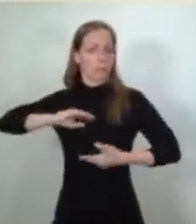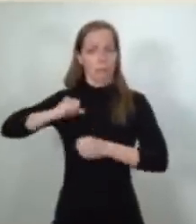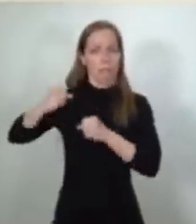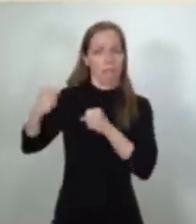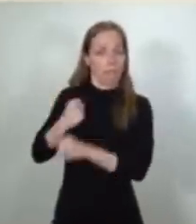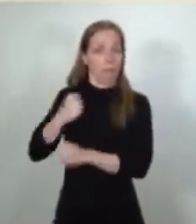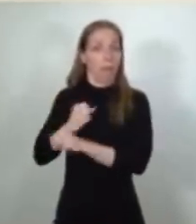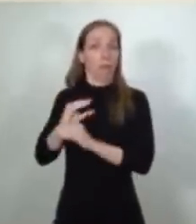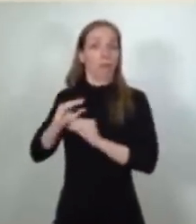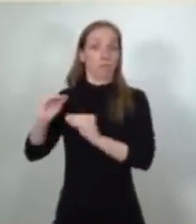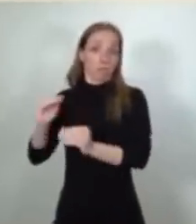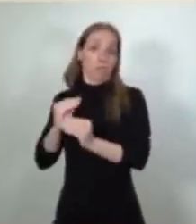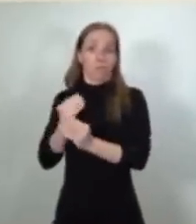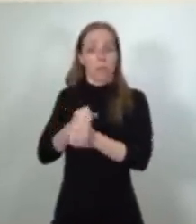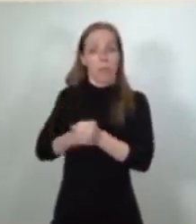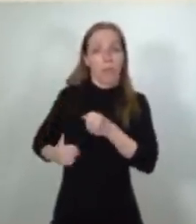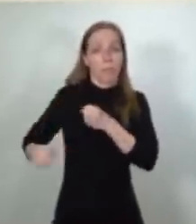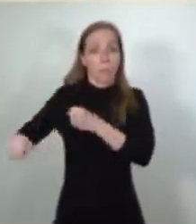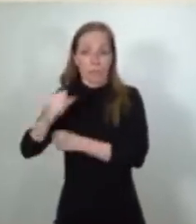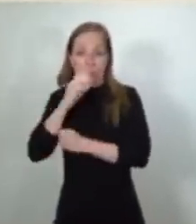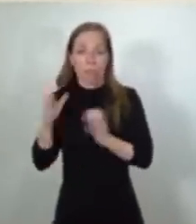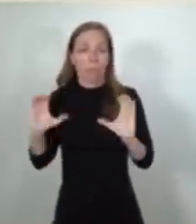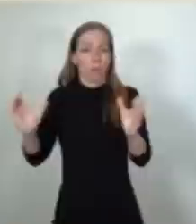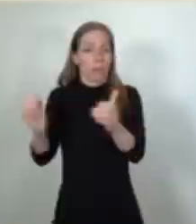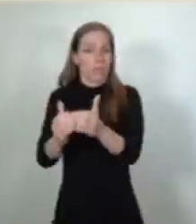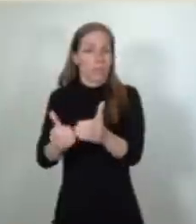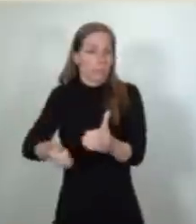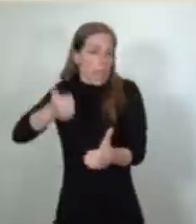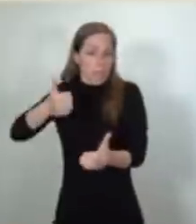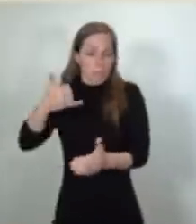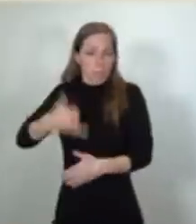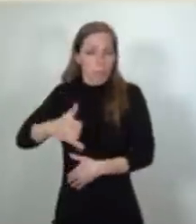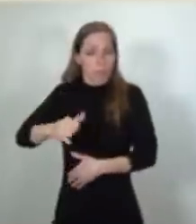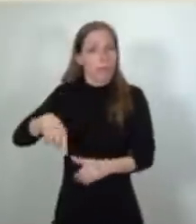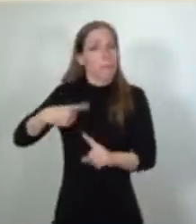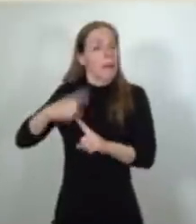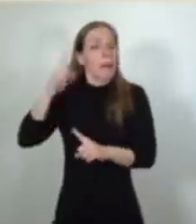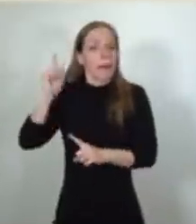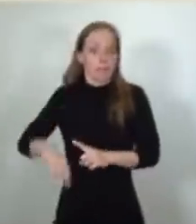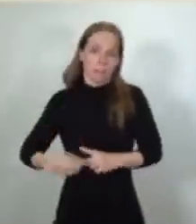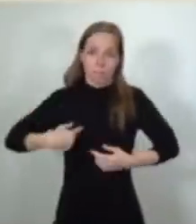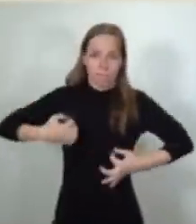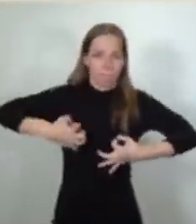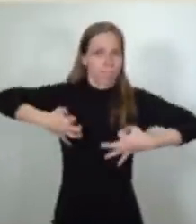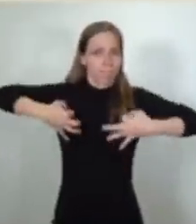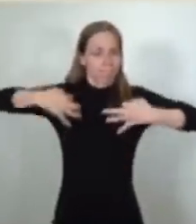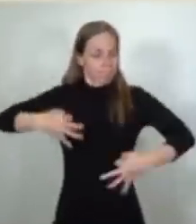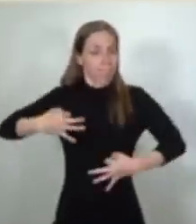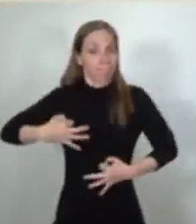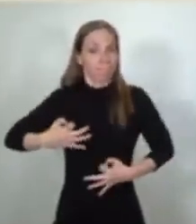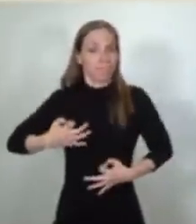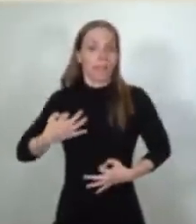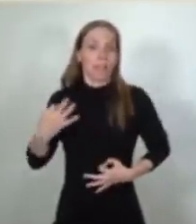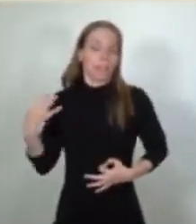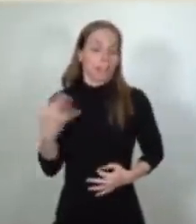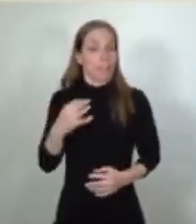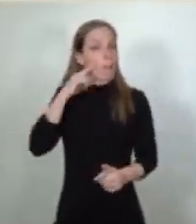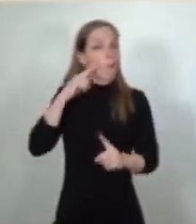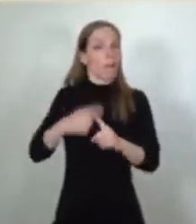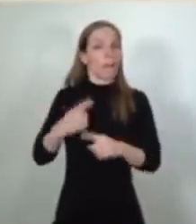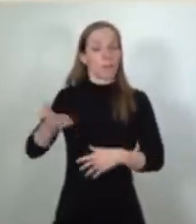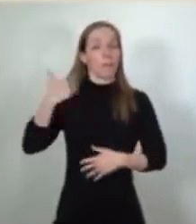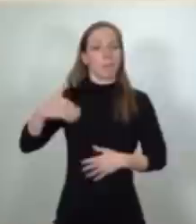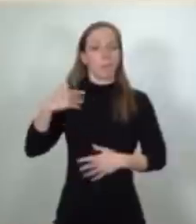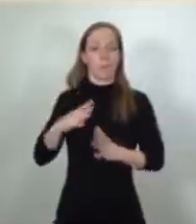tu empatía hacia los colectivos más vulnerables y una firmeza imprescindible para que se cumpla el programa de gobierno que acordamos